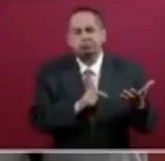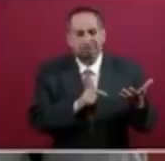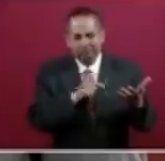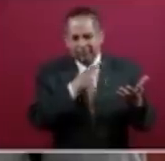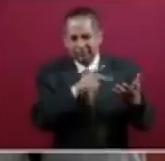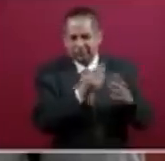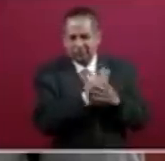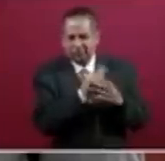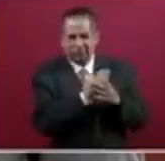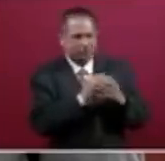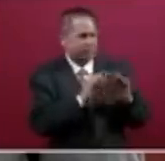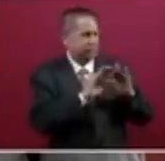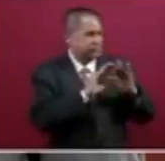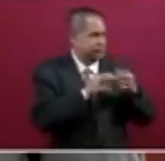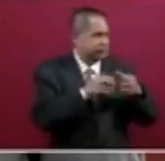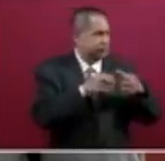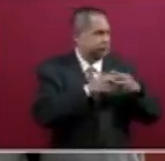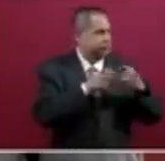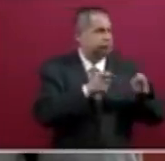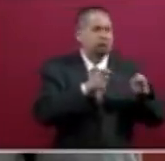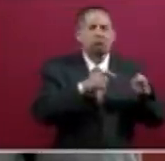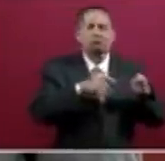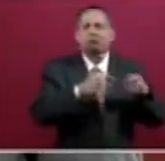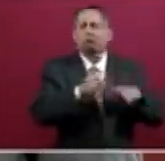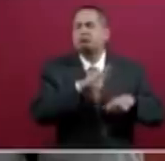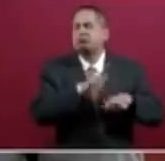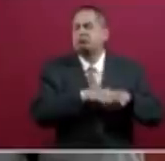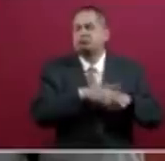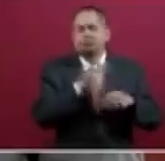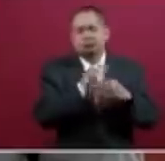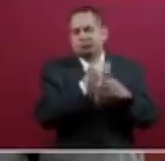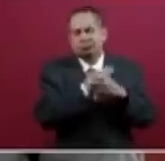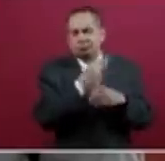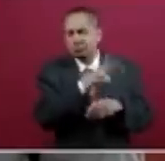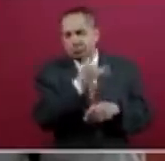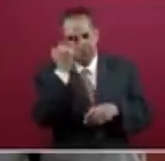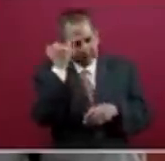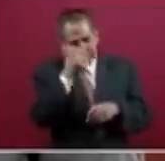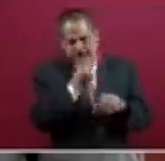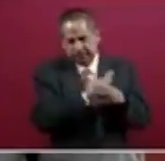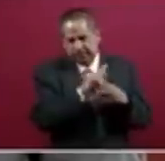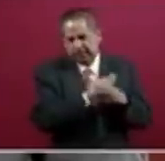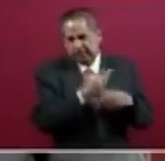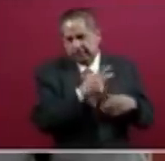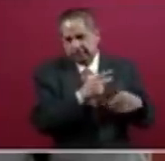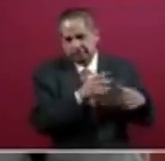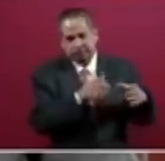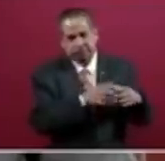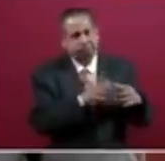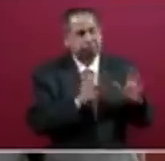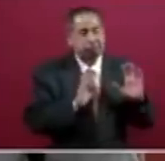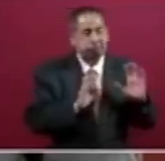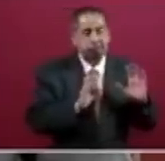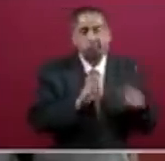forma de ver la administración pública, de decir,